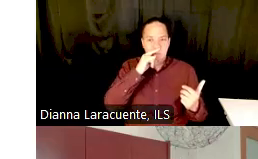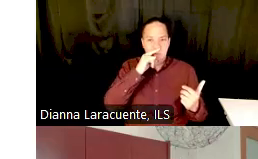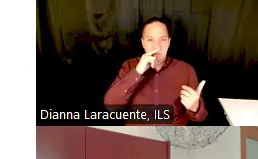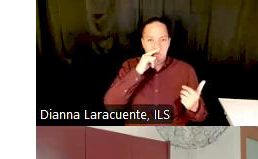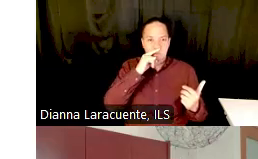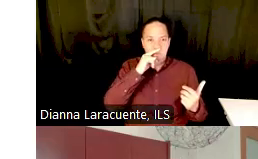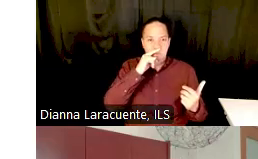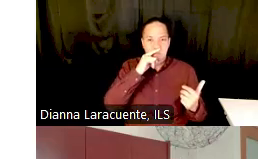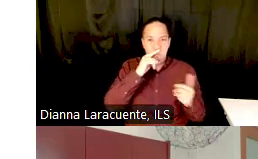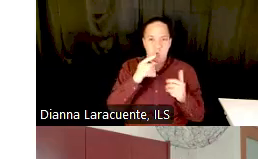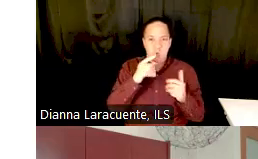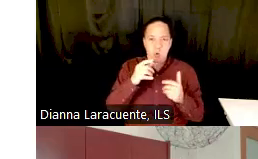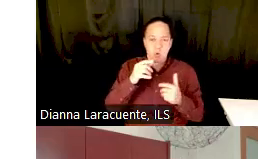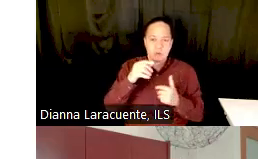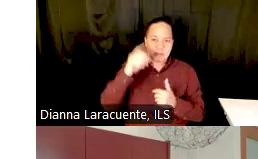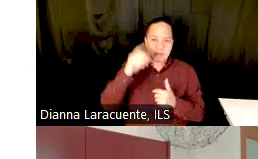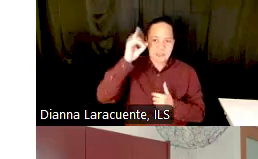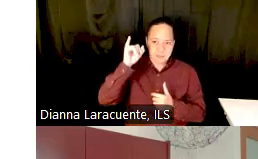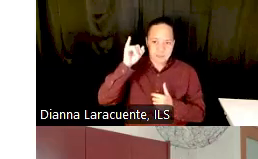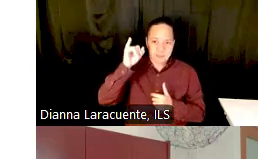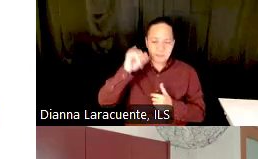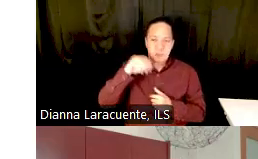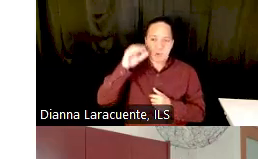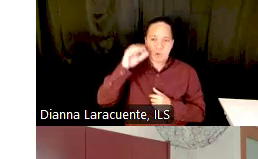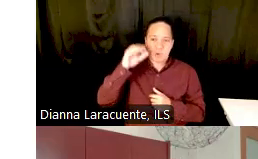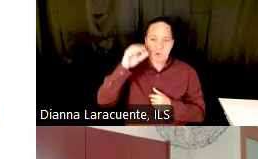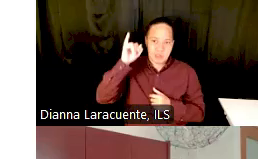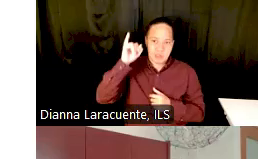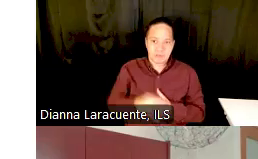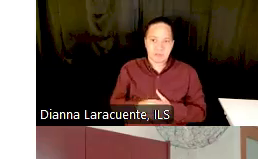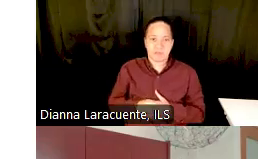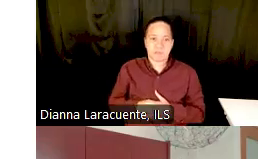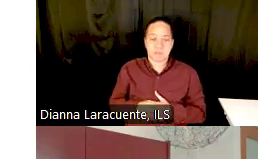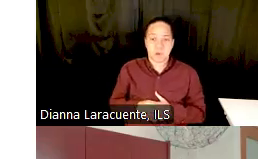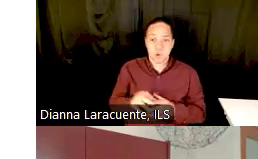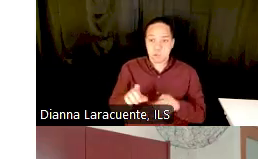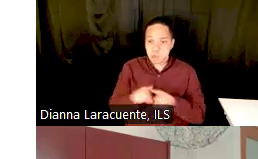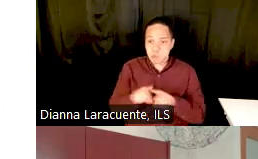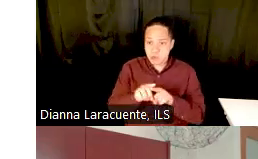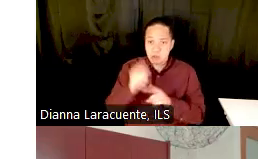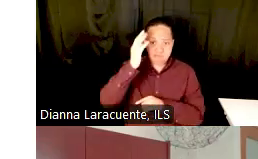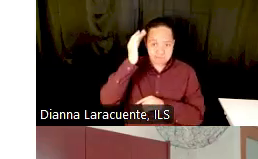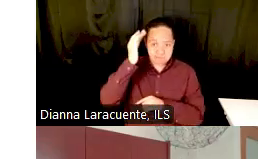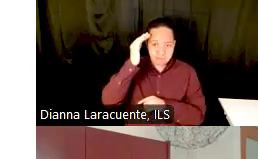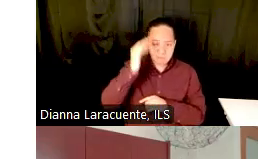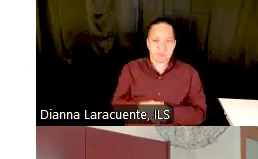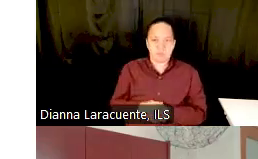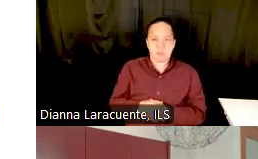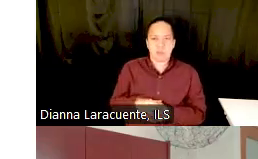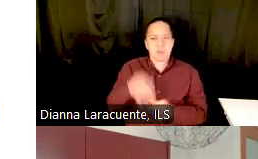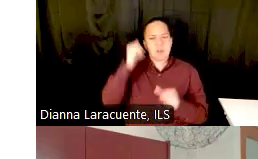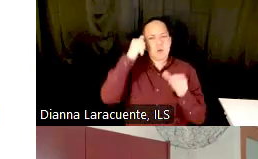deficiencia intelectual, de discapacidad intelectual, o incluso en el aspecto de autismo. Yo recuerdo en una ocasión que me llegó